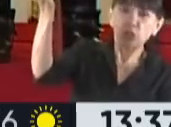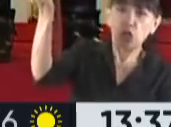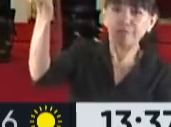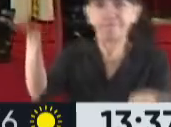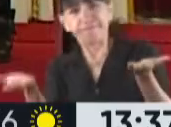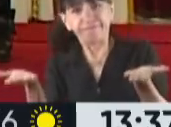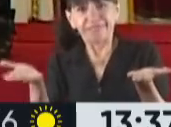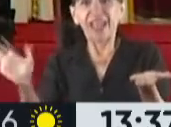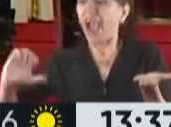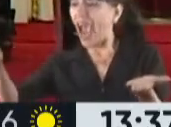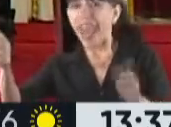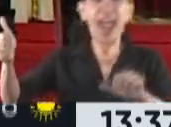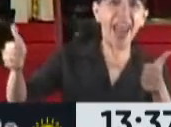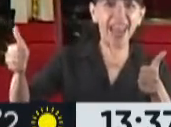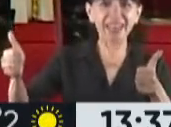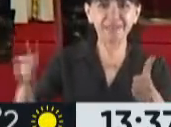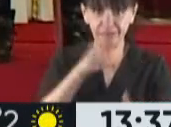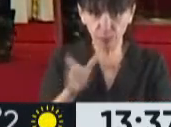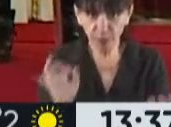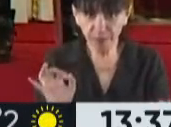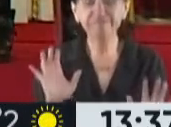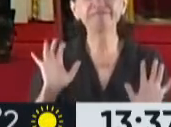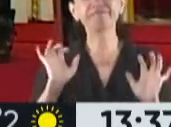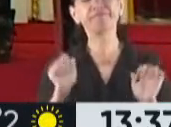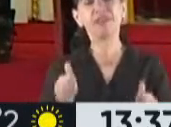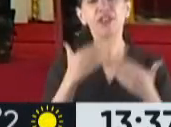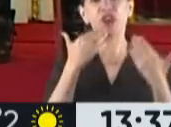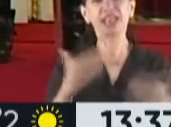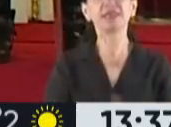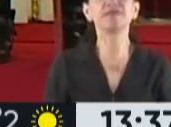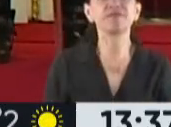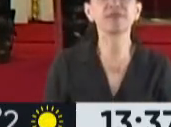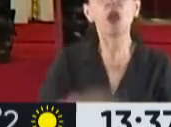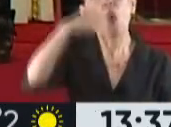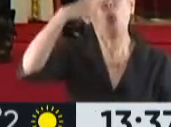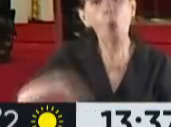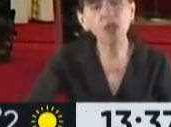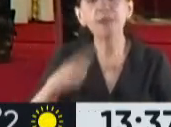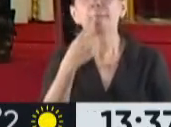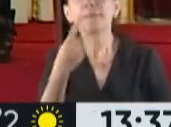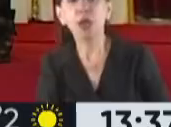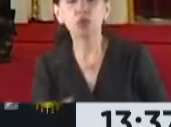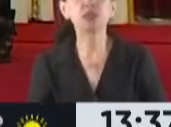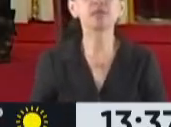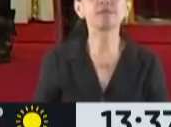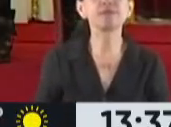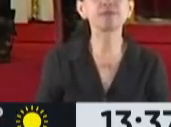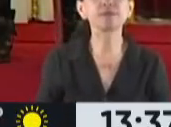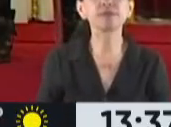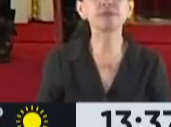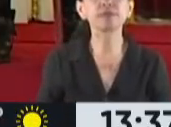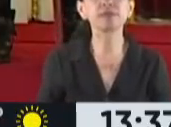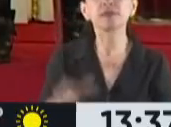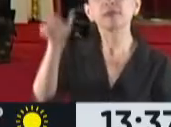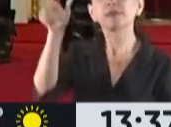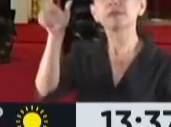¿Contesté? Gracias. Bien, para cerrar esta ronda de preguntas,